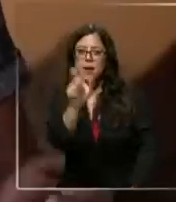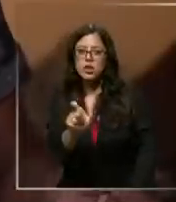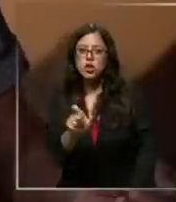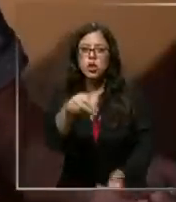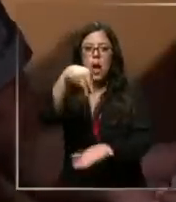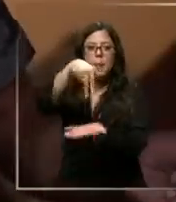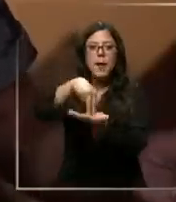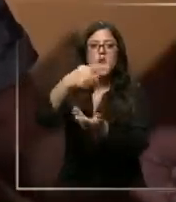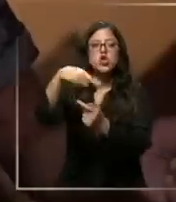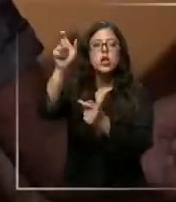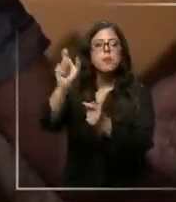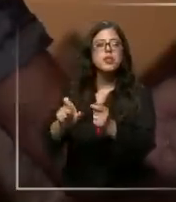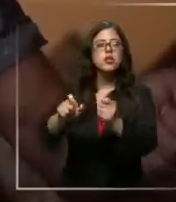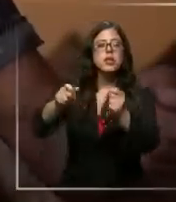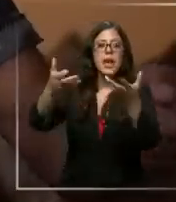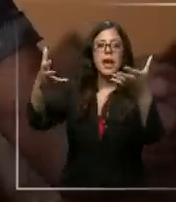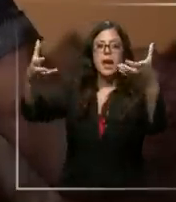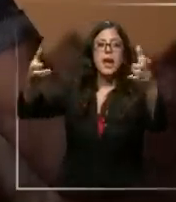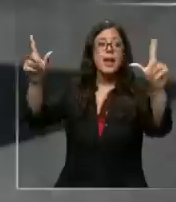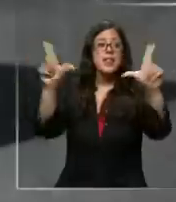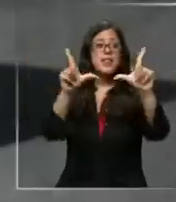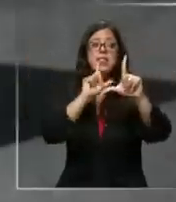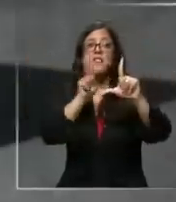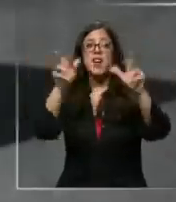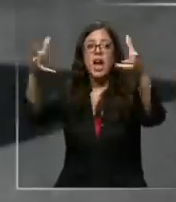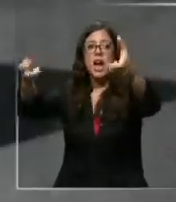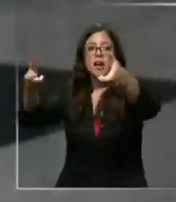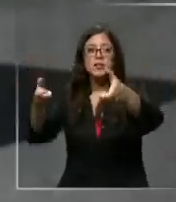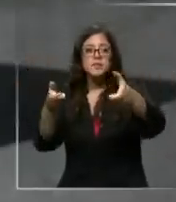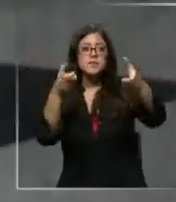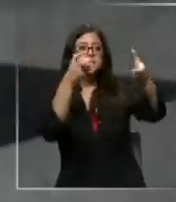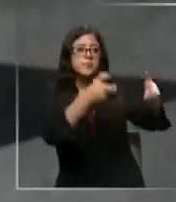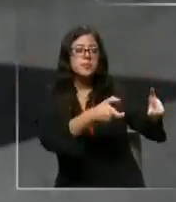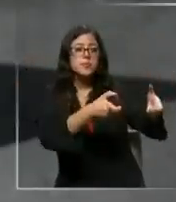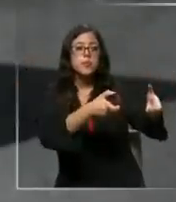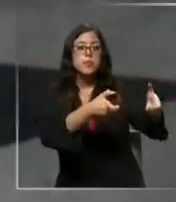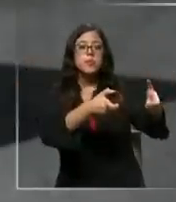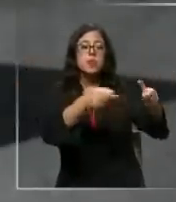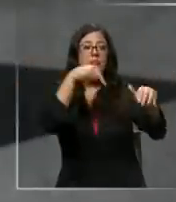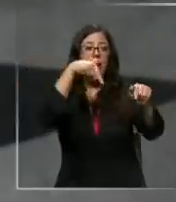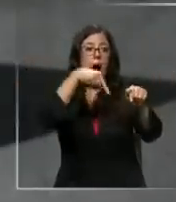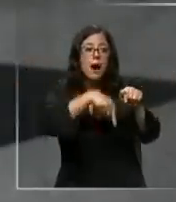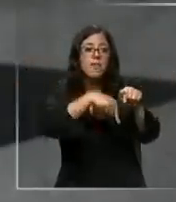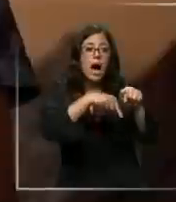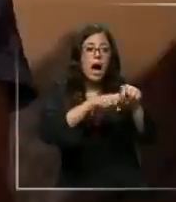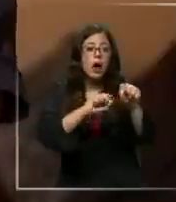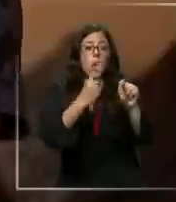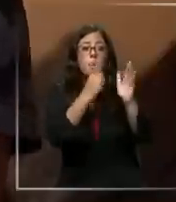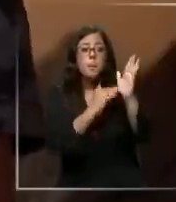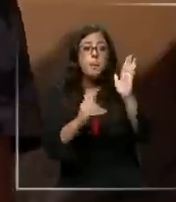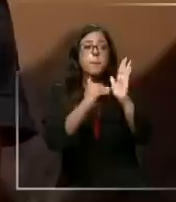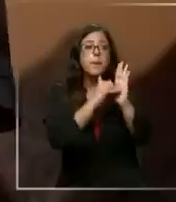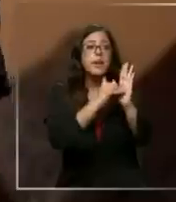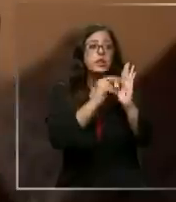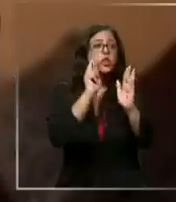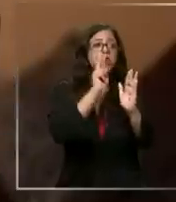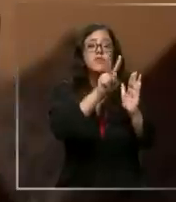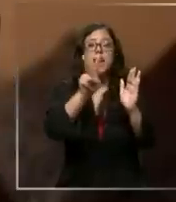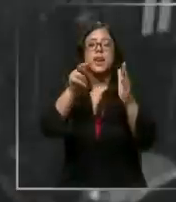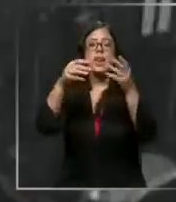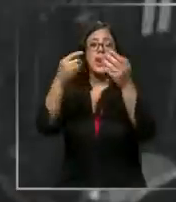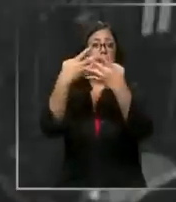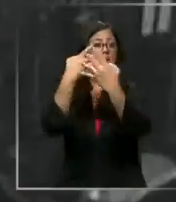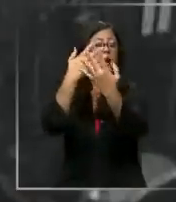sacando la el televisor hacia afuera deja el televisor al lado de la puerta del living abajo y en eso se da vuelta y rompe el